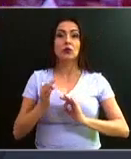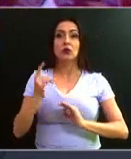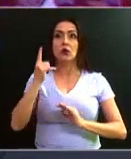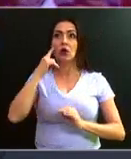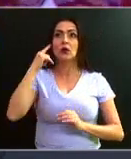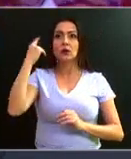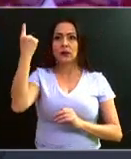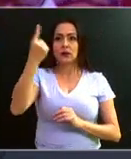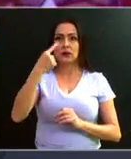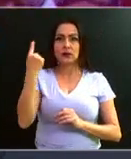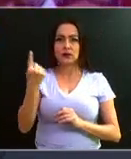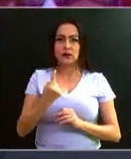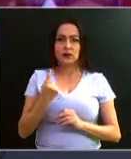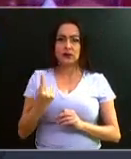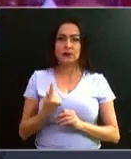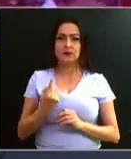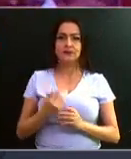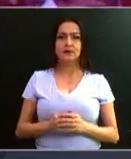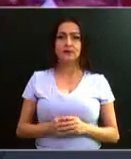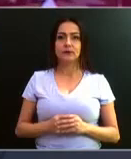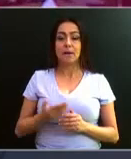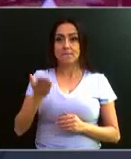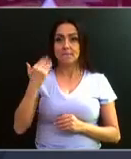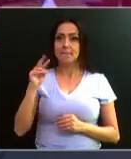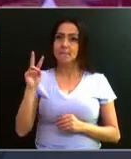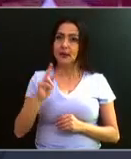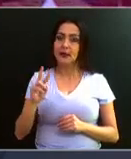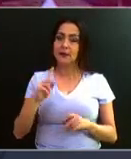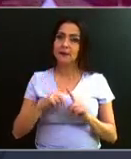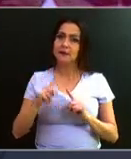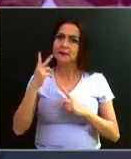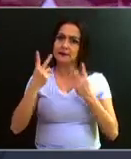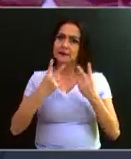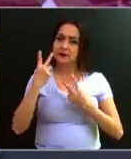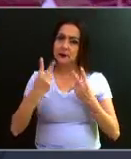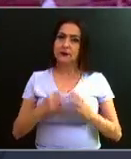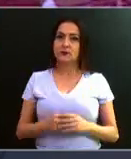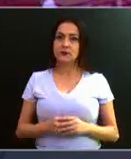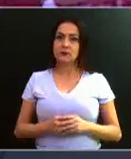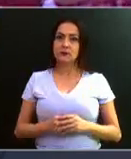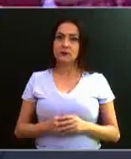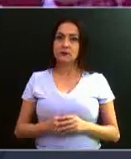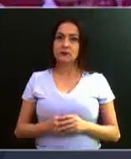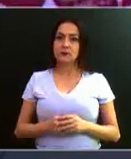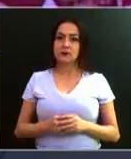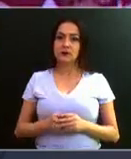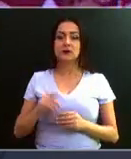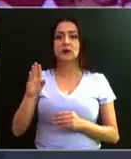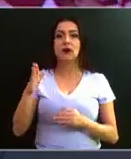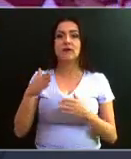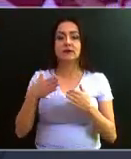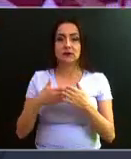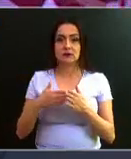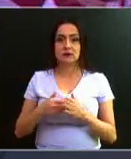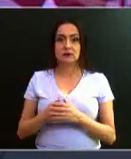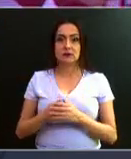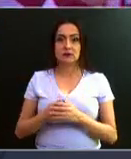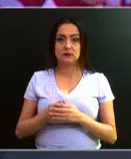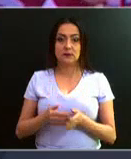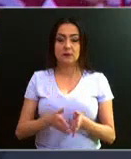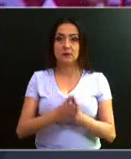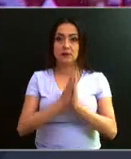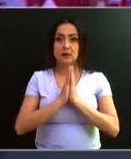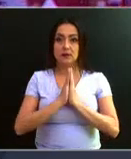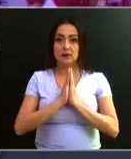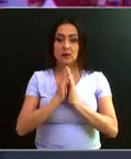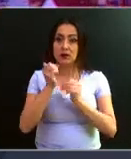el paso de un fenómeno atmosférico el pasado viernes. Los vecinos y vecinas y los vecinos de los vecindarios afectados solicitan